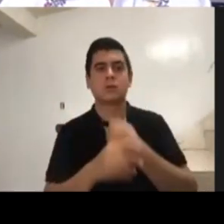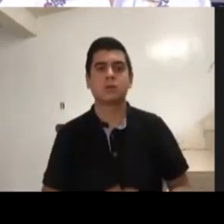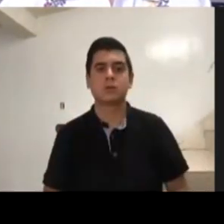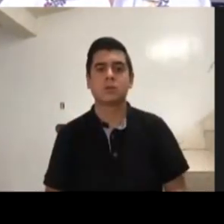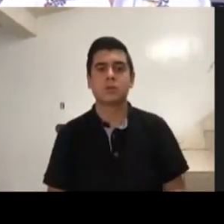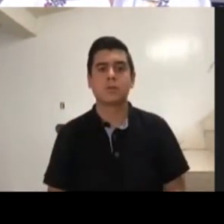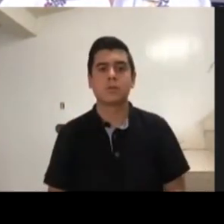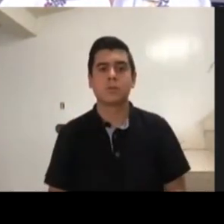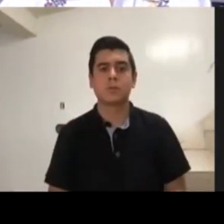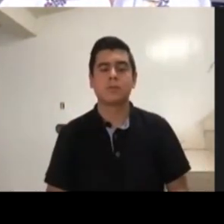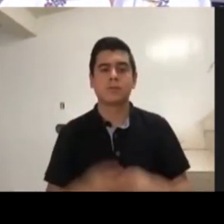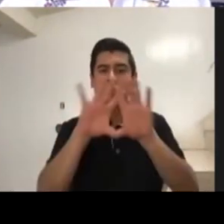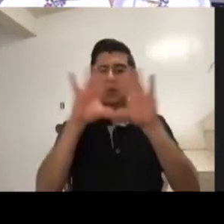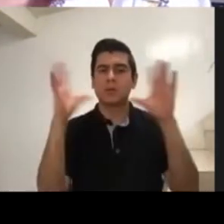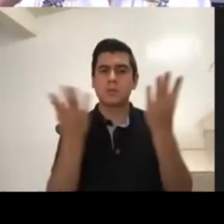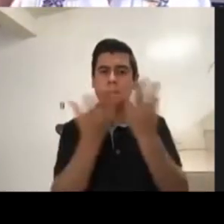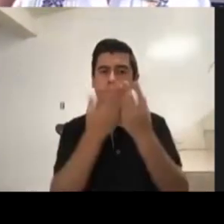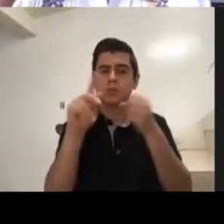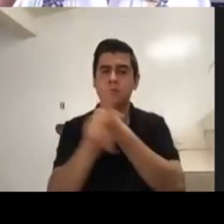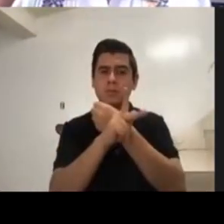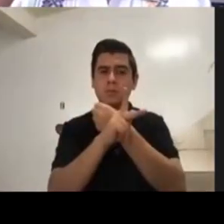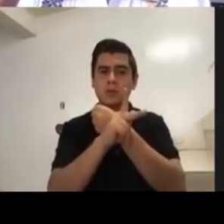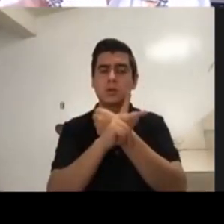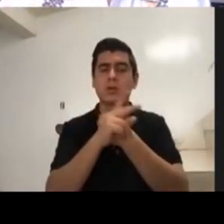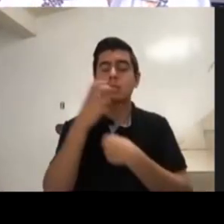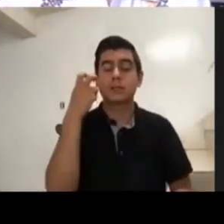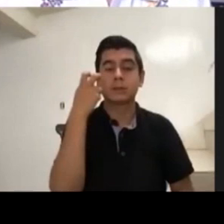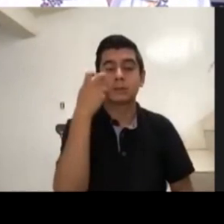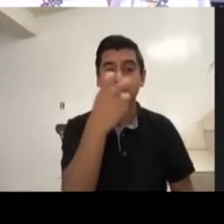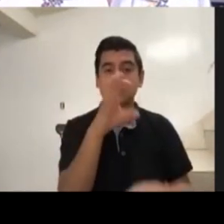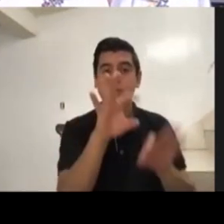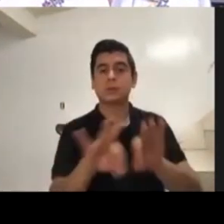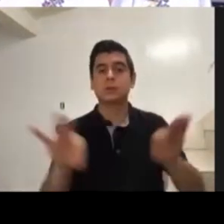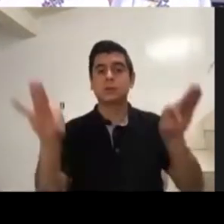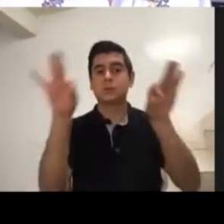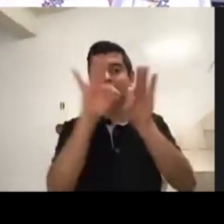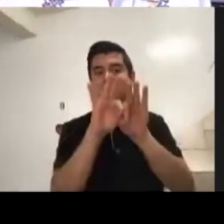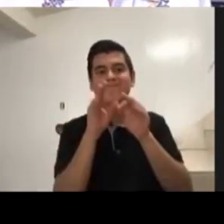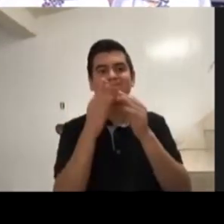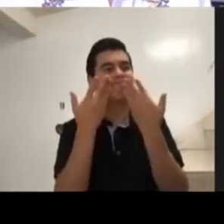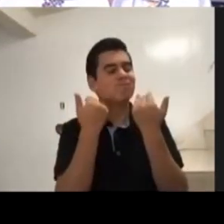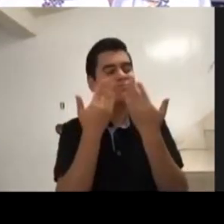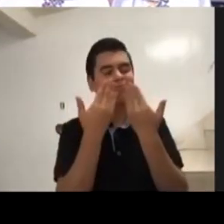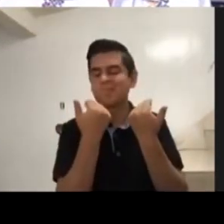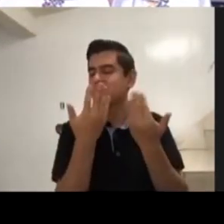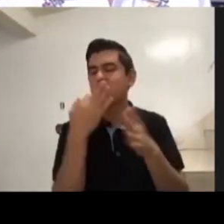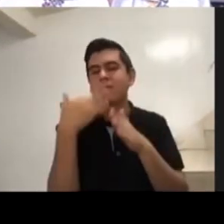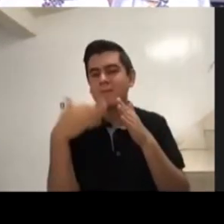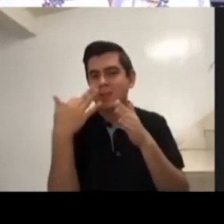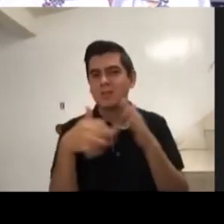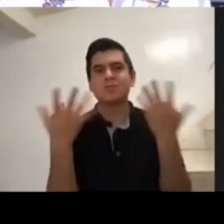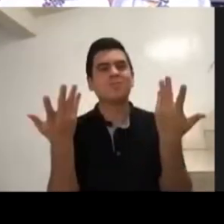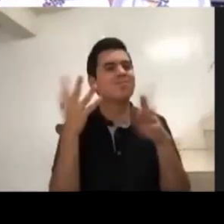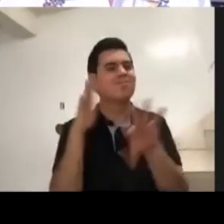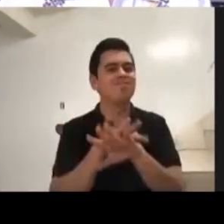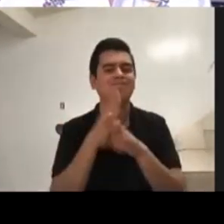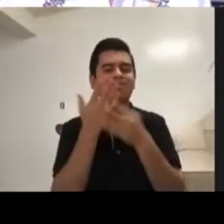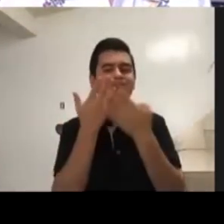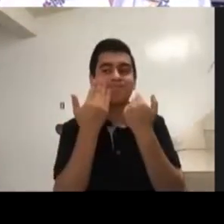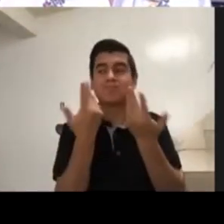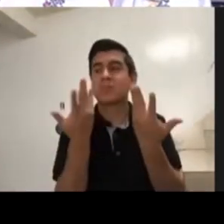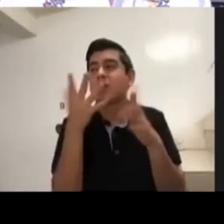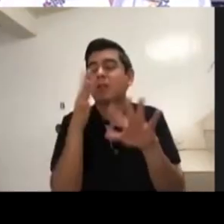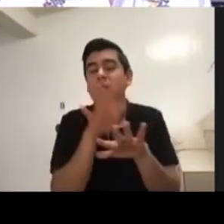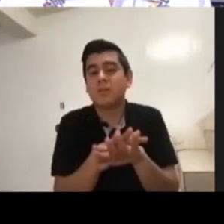es fundamentalmente excluyente. Y no, y desde luego